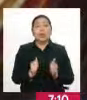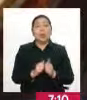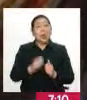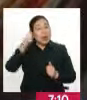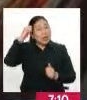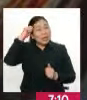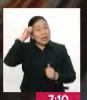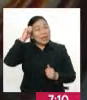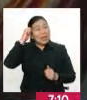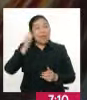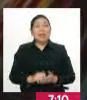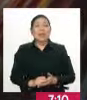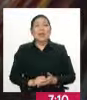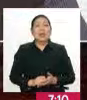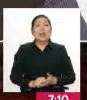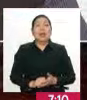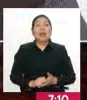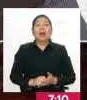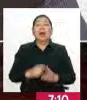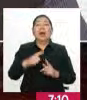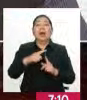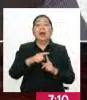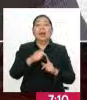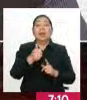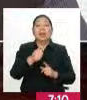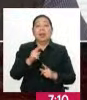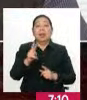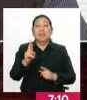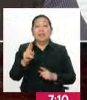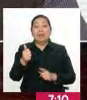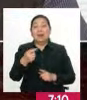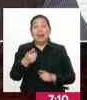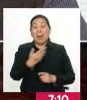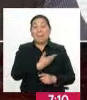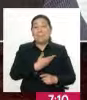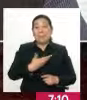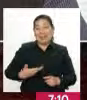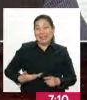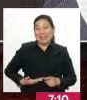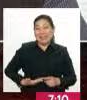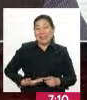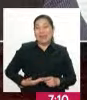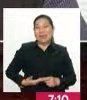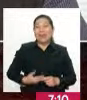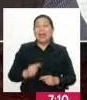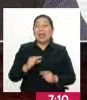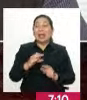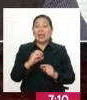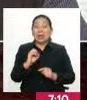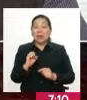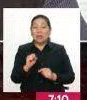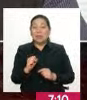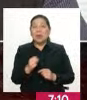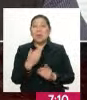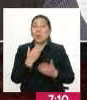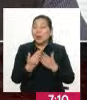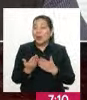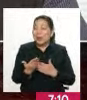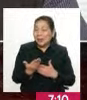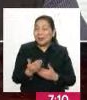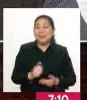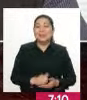El ingeniero Hernando Tavera, que es el presidente ejecutivo del Instituto Geofísico del Perú. Ingeniero, muy buenos